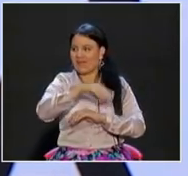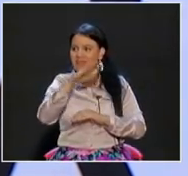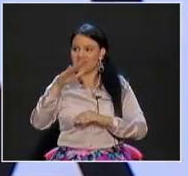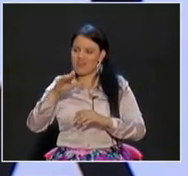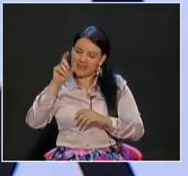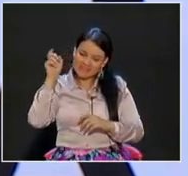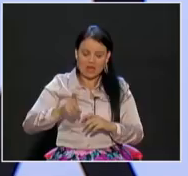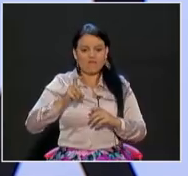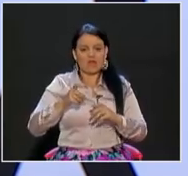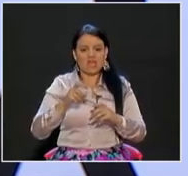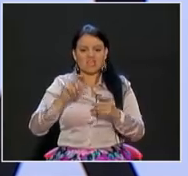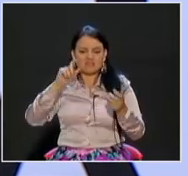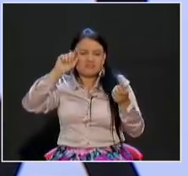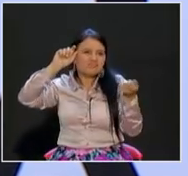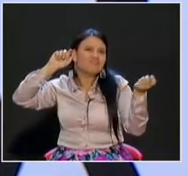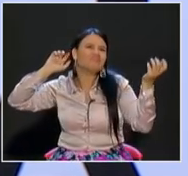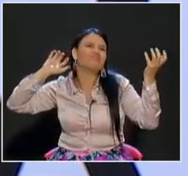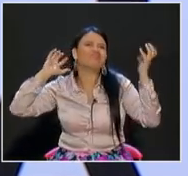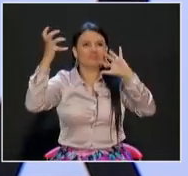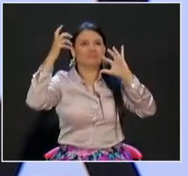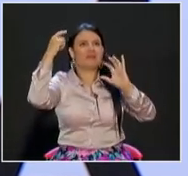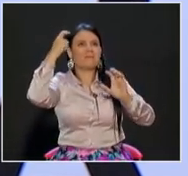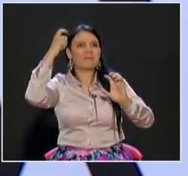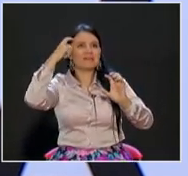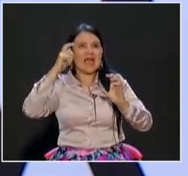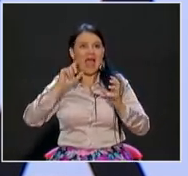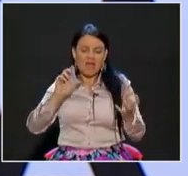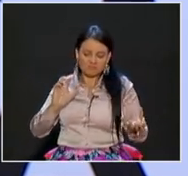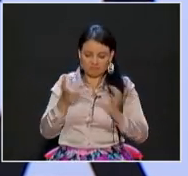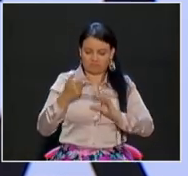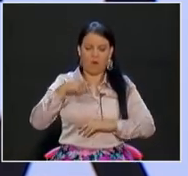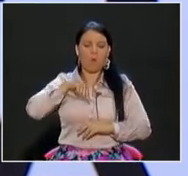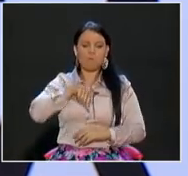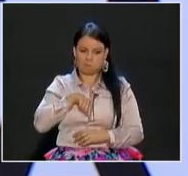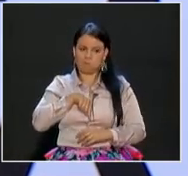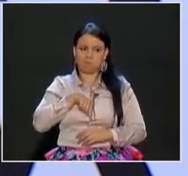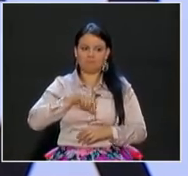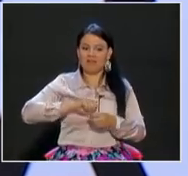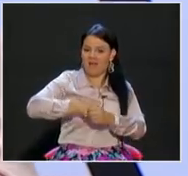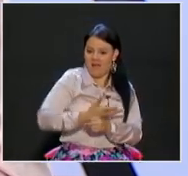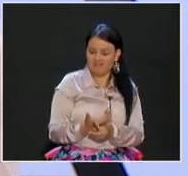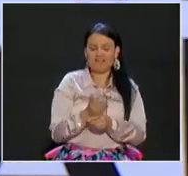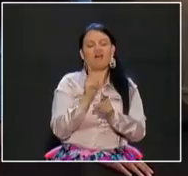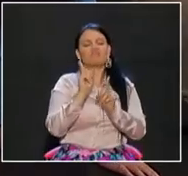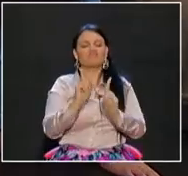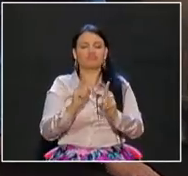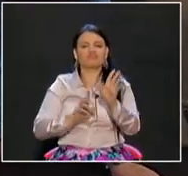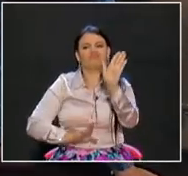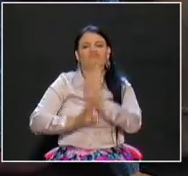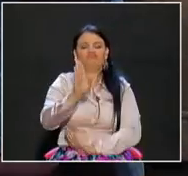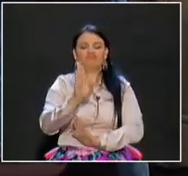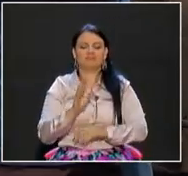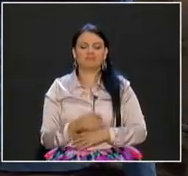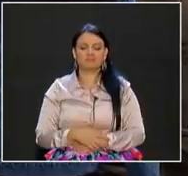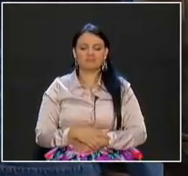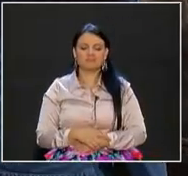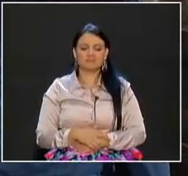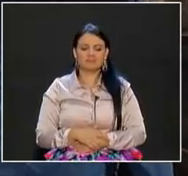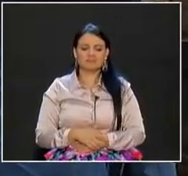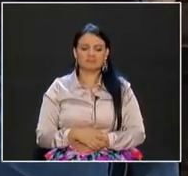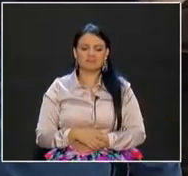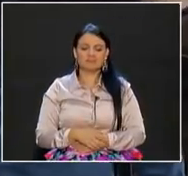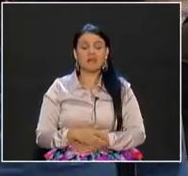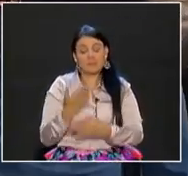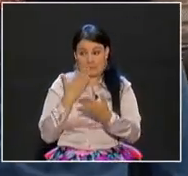la revolución desde el pensamiento y la revolución desde el ser y el arte ahí está la clave muy bien muchísimas gracias ahora le